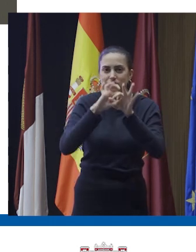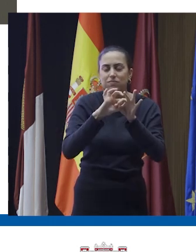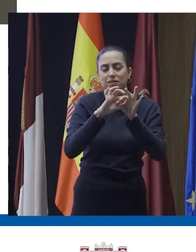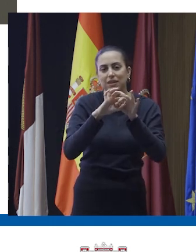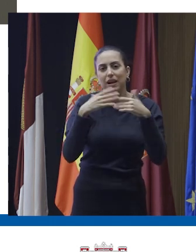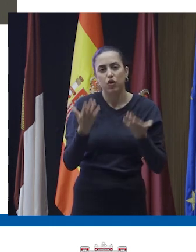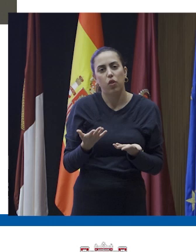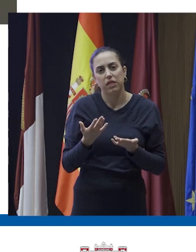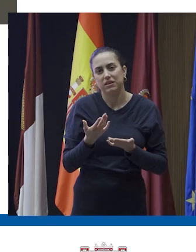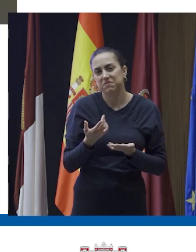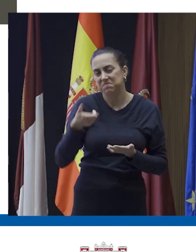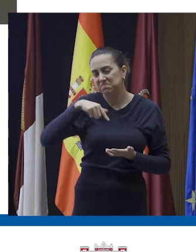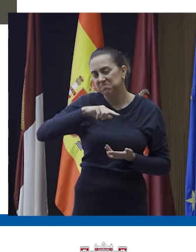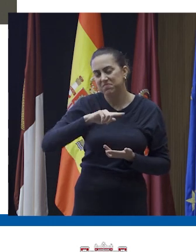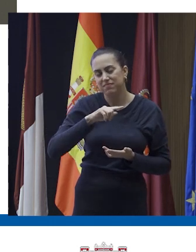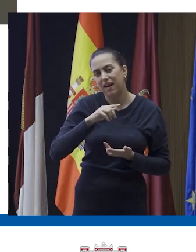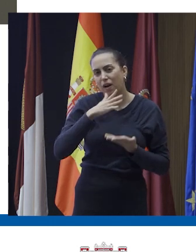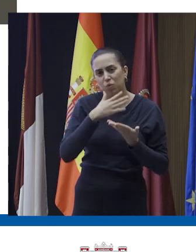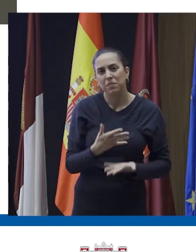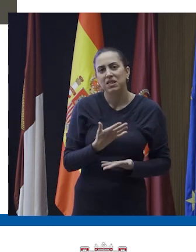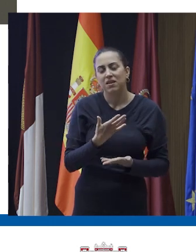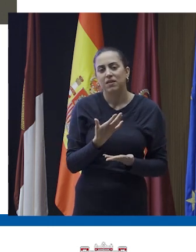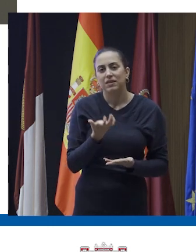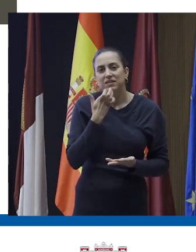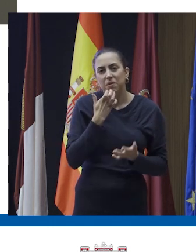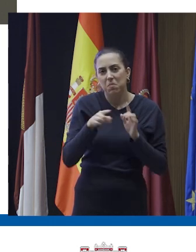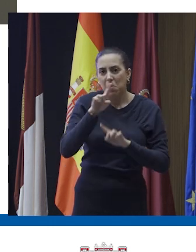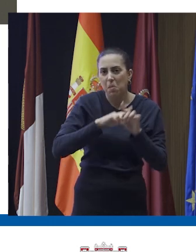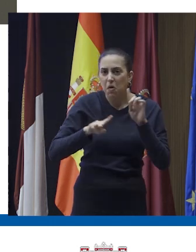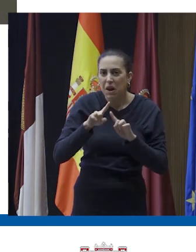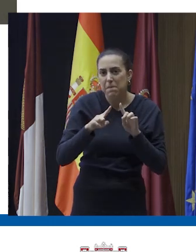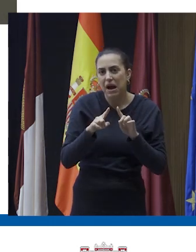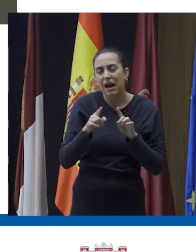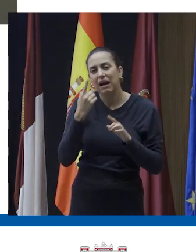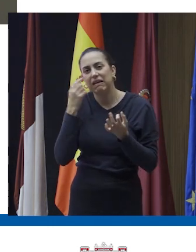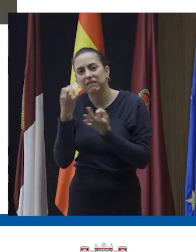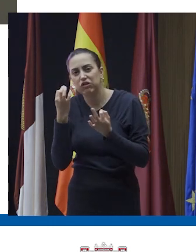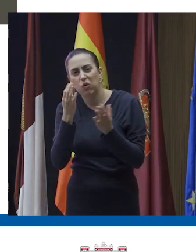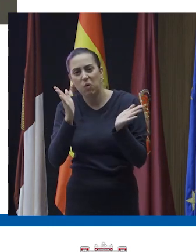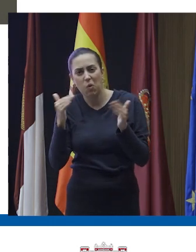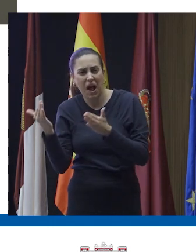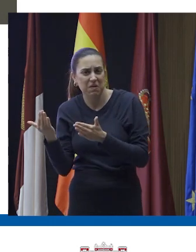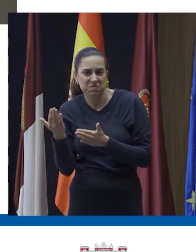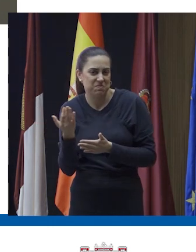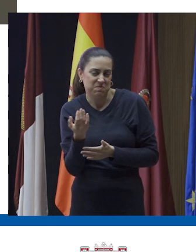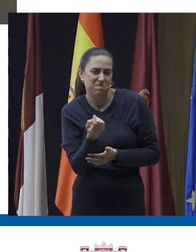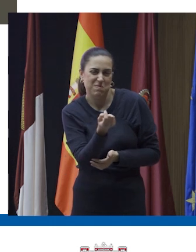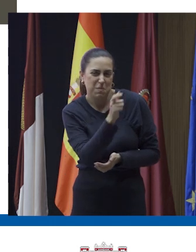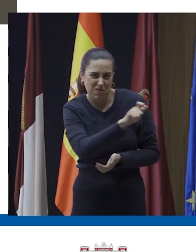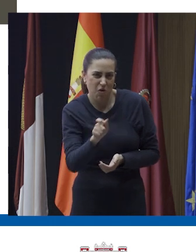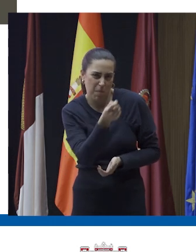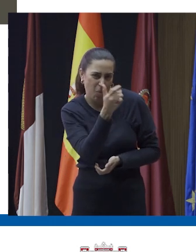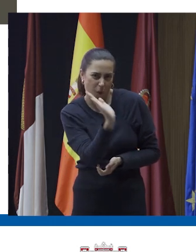infección, ya digo, es muy bajo, salvo que no haya habido una complicación o tenga factores de riesgo, es muy infrecuente. Bueno, pues aquí tenéis